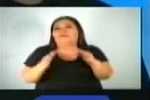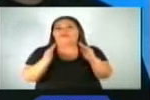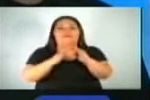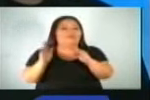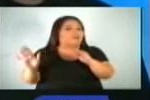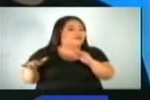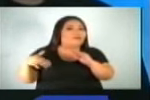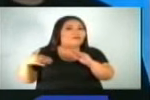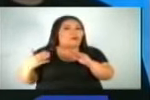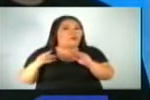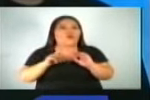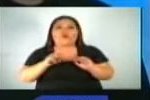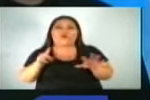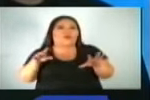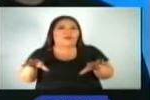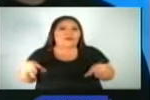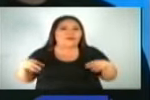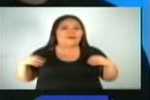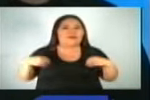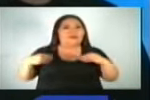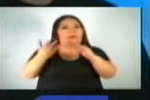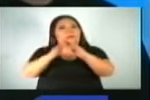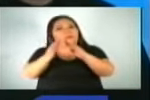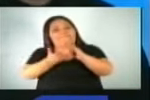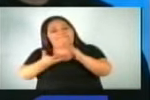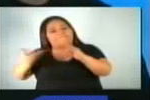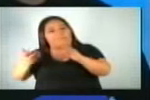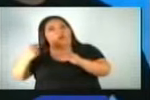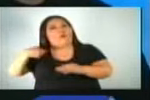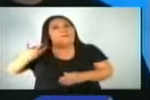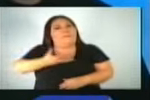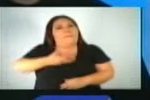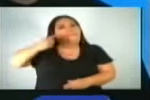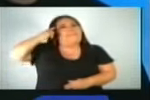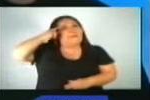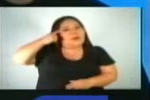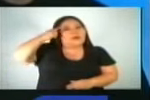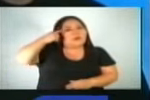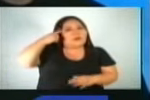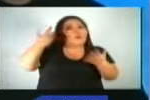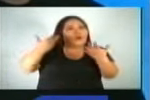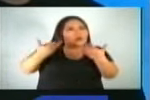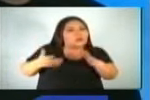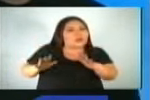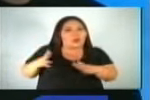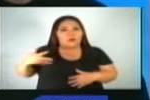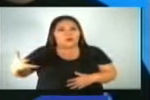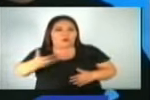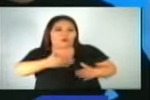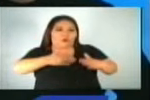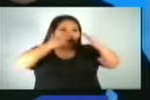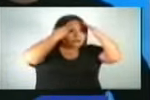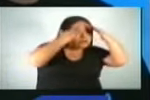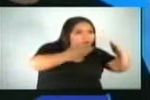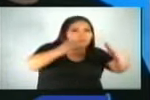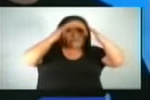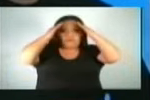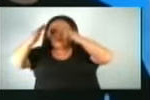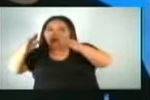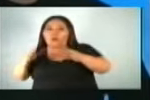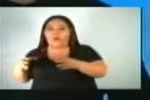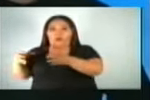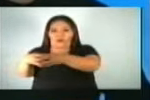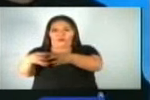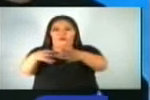violar, digamos, los mecanismos de seguridad. Entonces, pensando en todo eso, estamos desplegando, ya hemos concentrado a todo el personal,